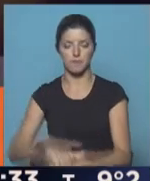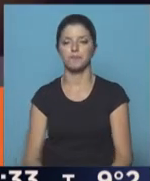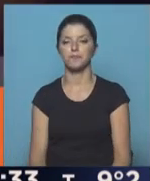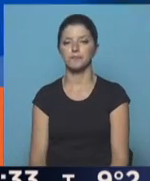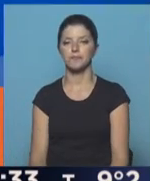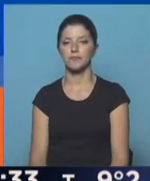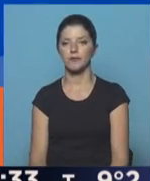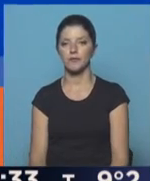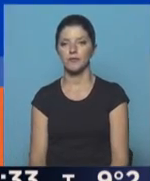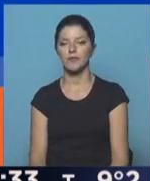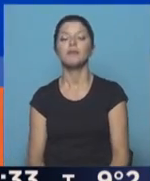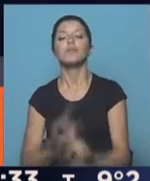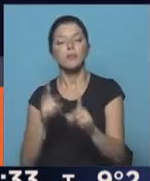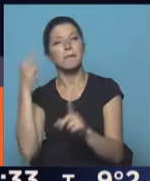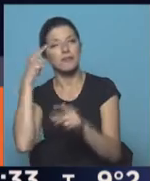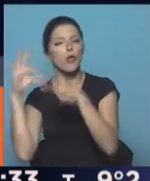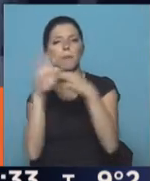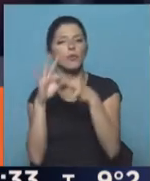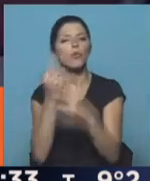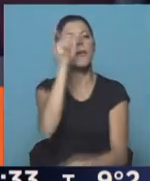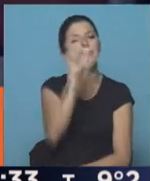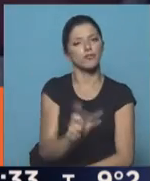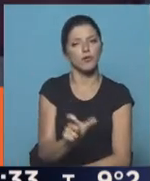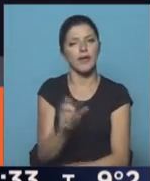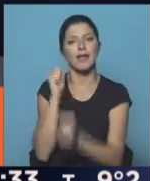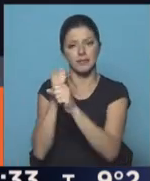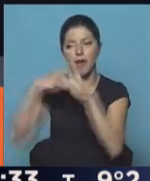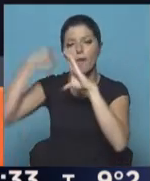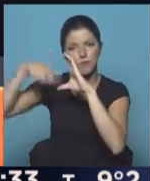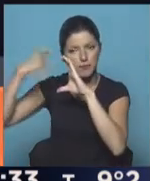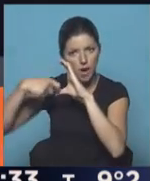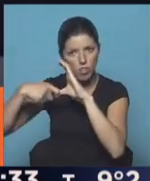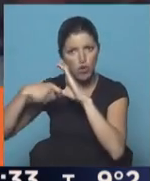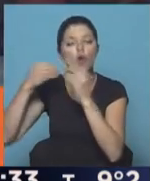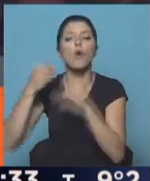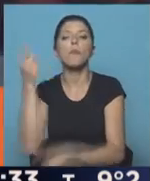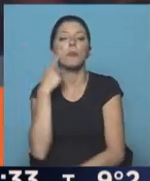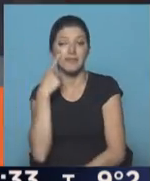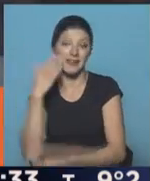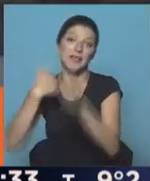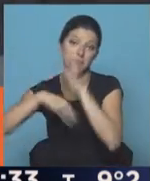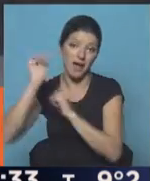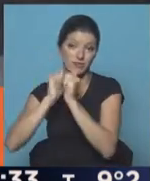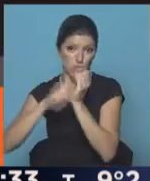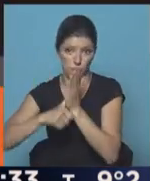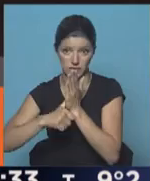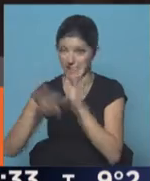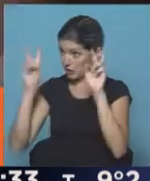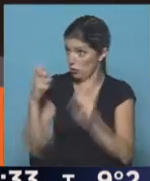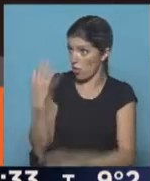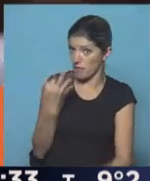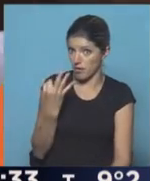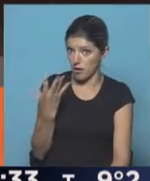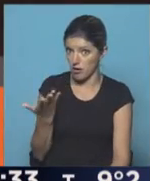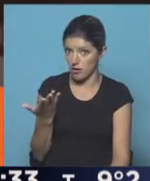que piensa que hace como vive un cineasta hacer una película y más en el caso de documental un buen título un título real además porque es